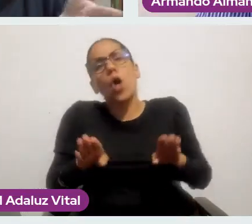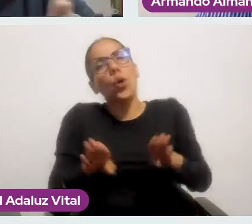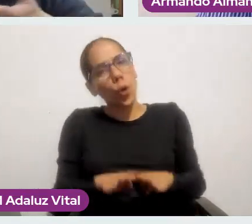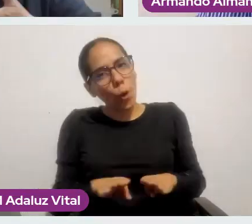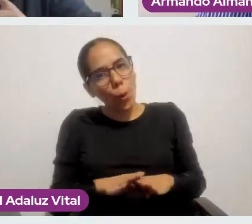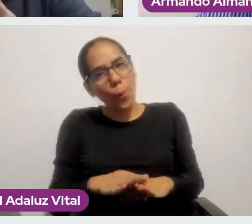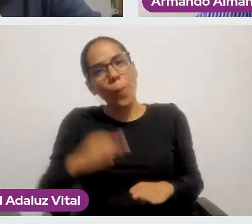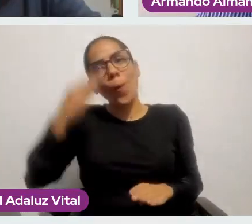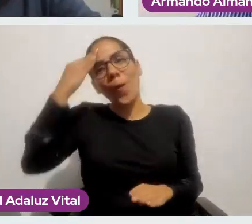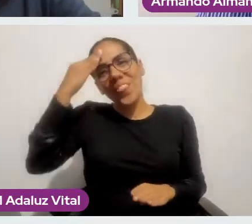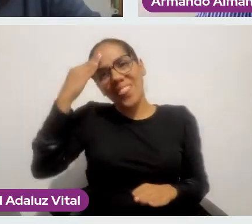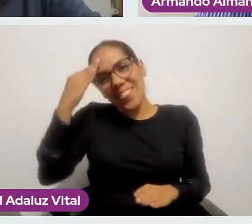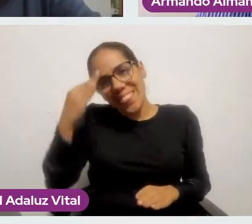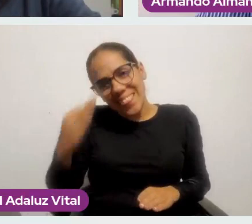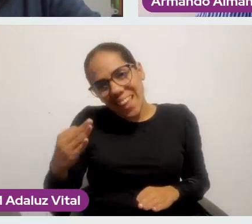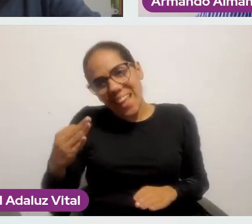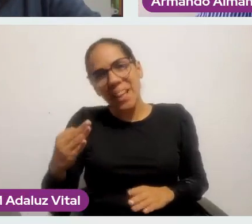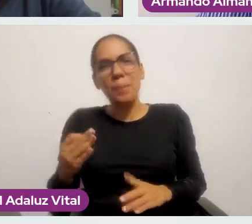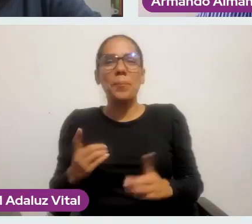algún deporte,